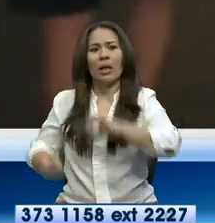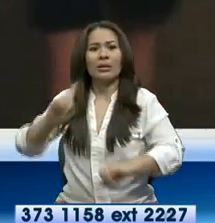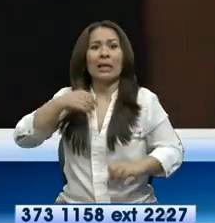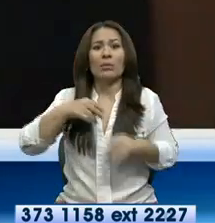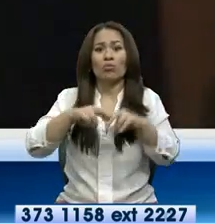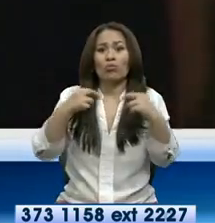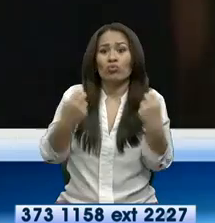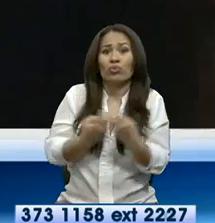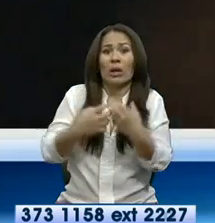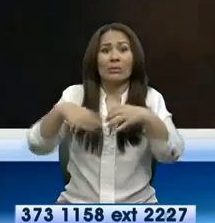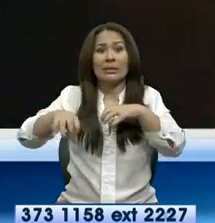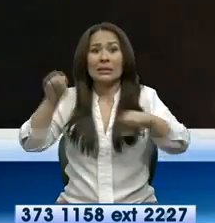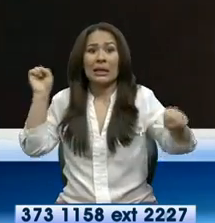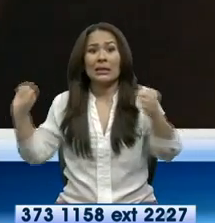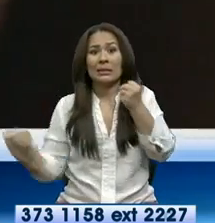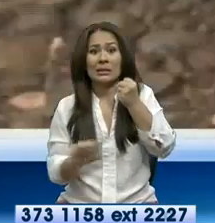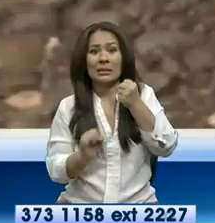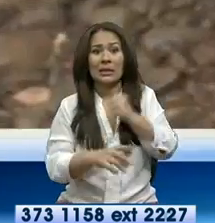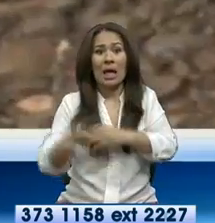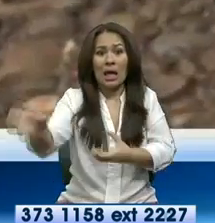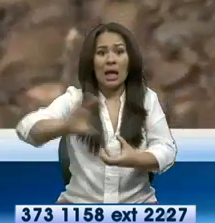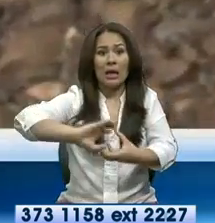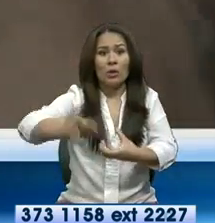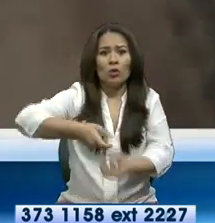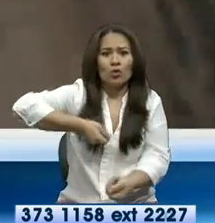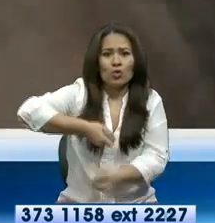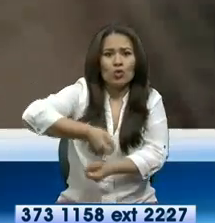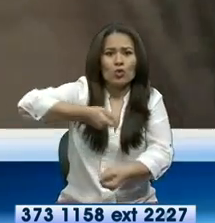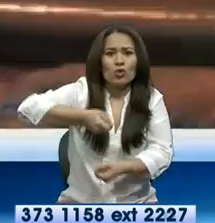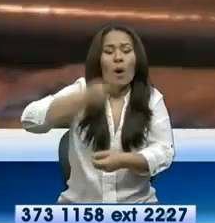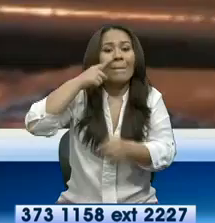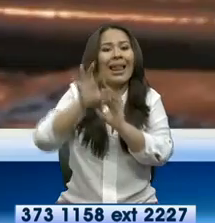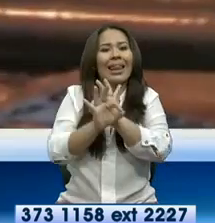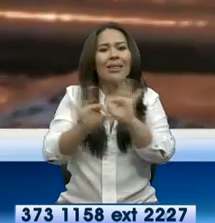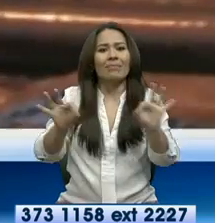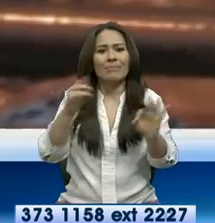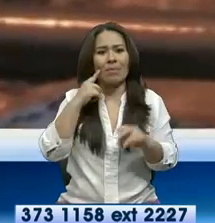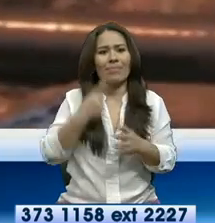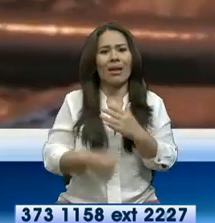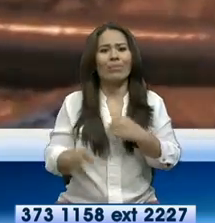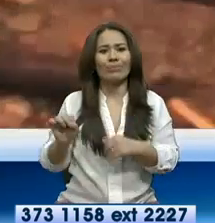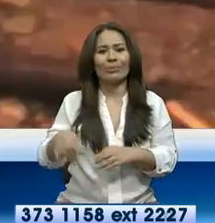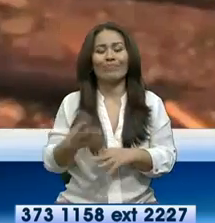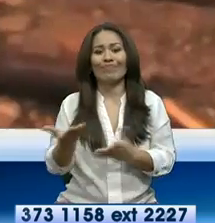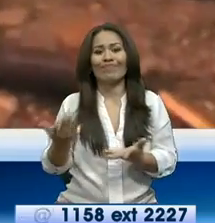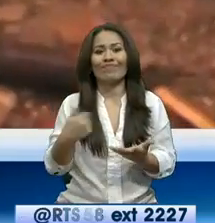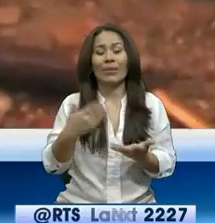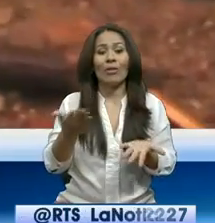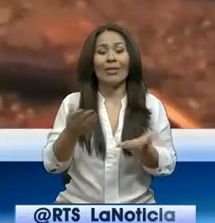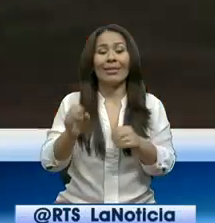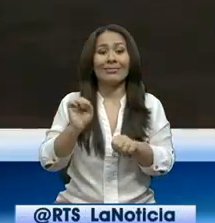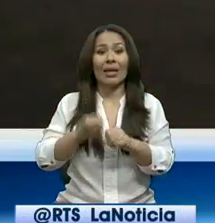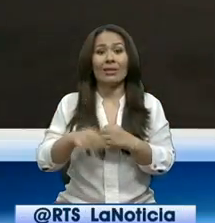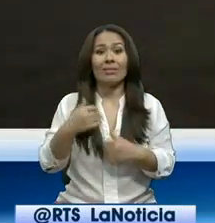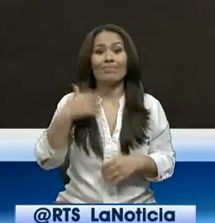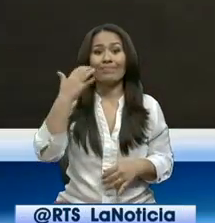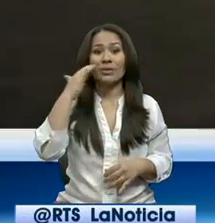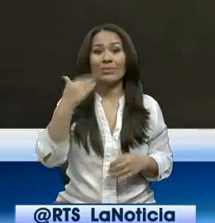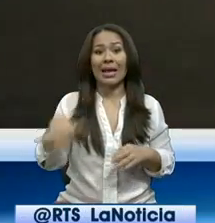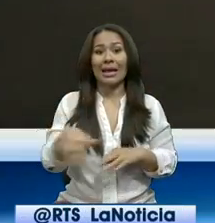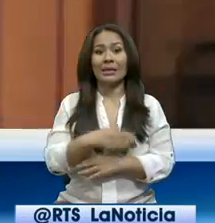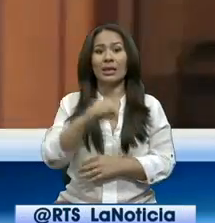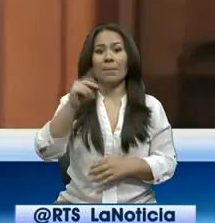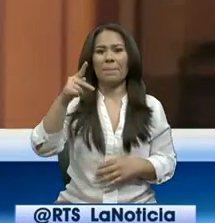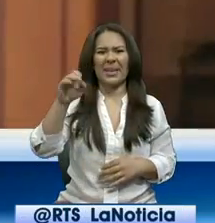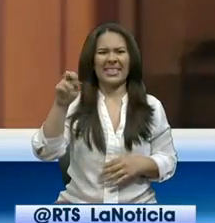dañados. Con escobas, baldes y bombas de succión se sacaba el agua de las casas. Moradores de la calle Juan José Peña exigen a la